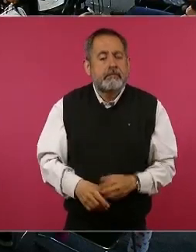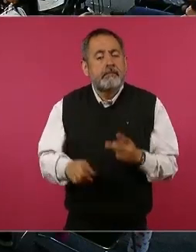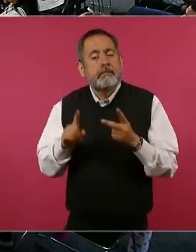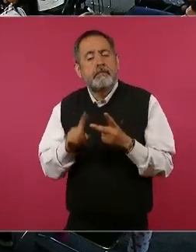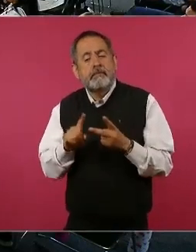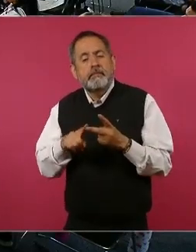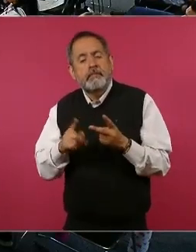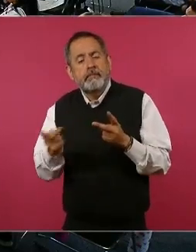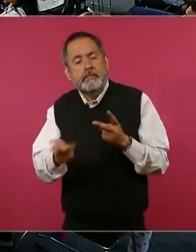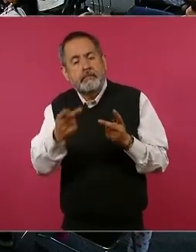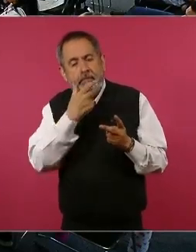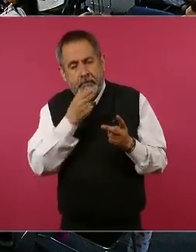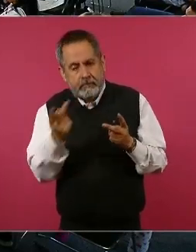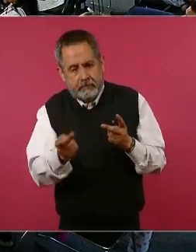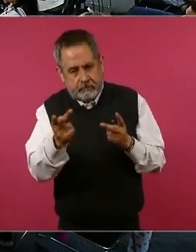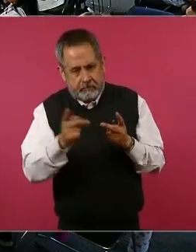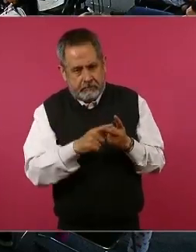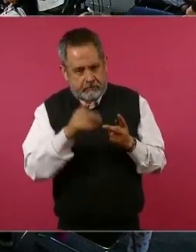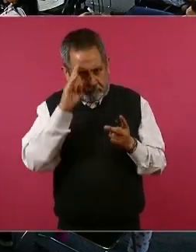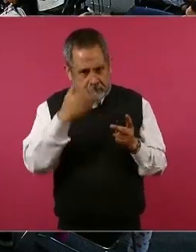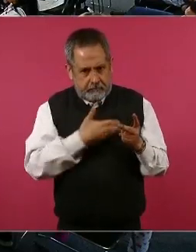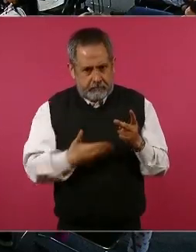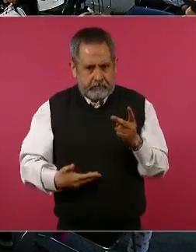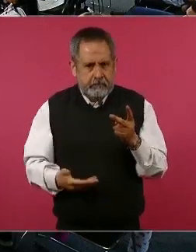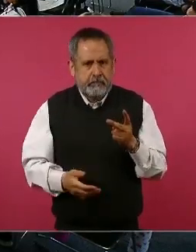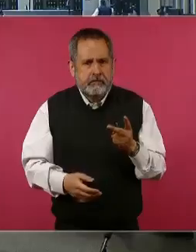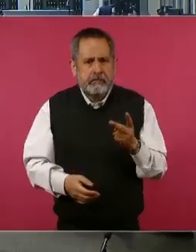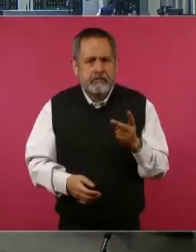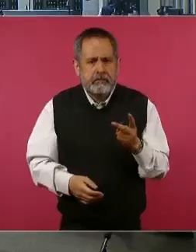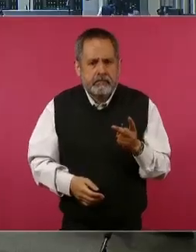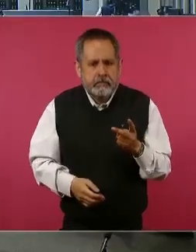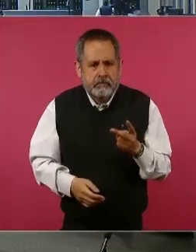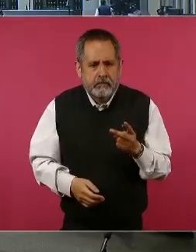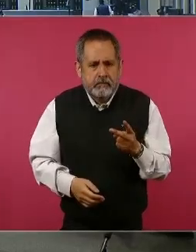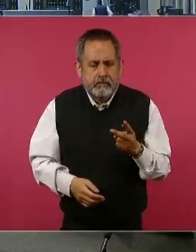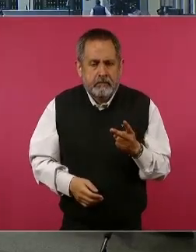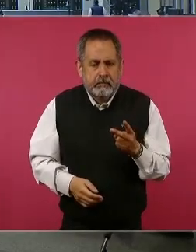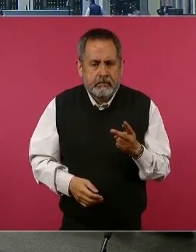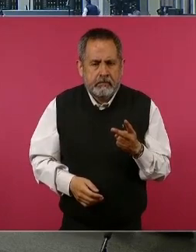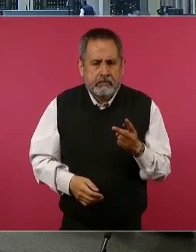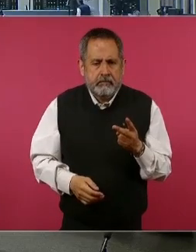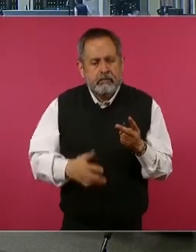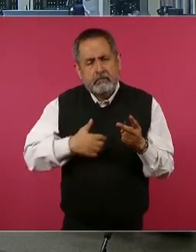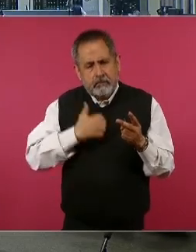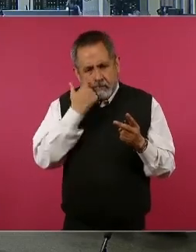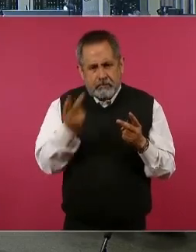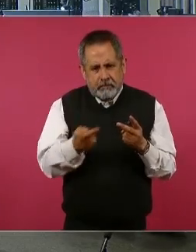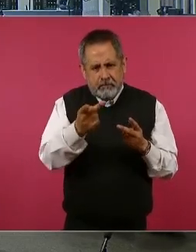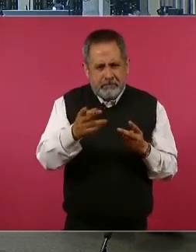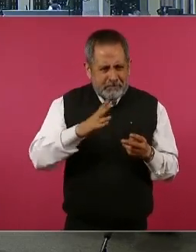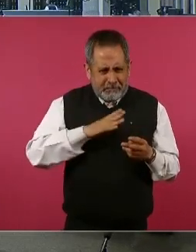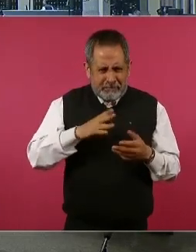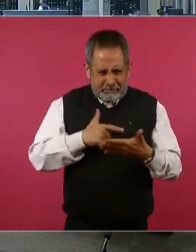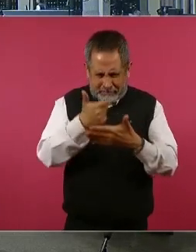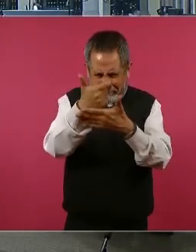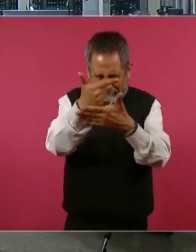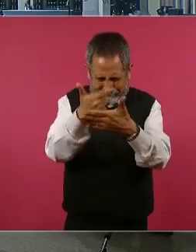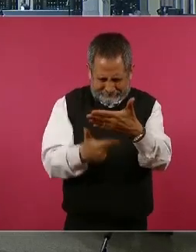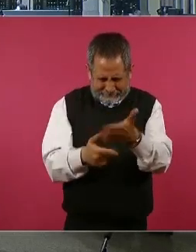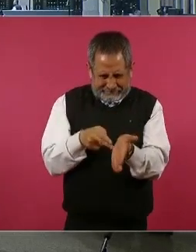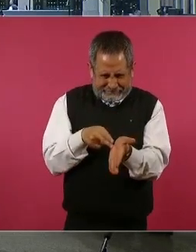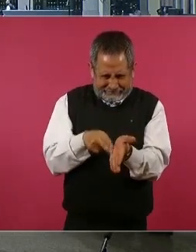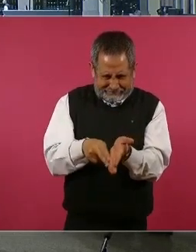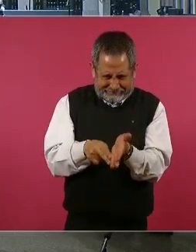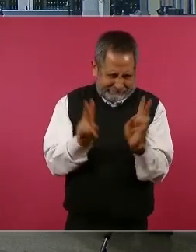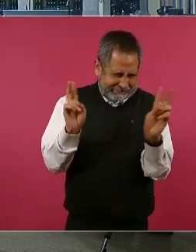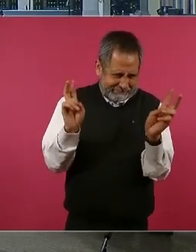pregunta, señor presidente, no sé, le quiero preguntar, hay una lista negra, por